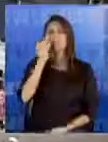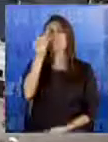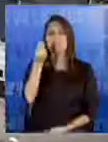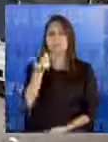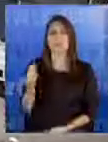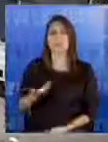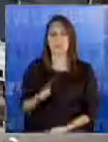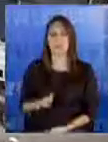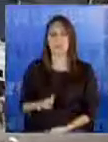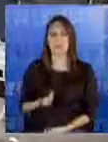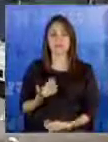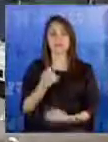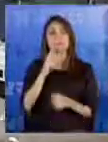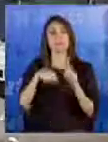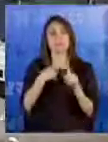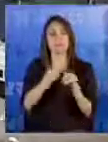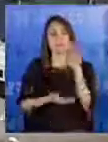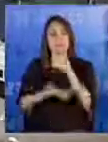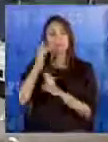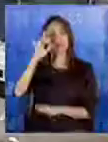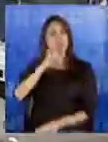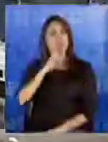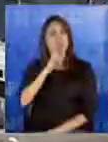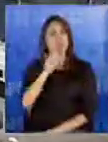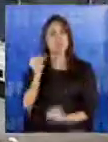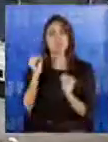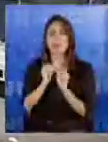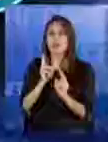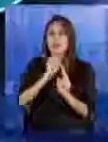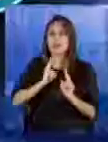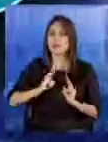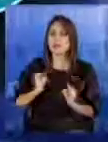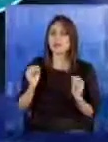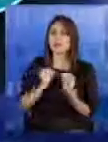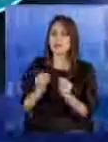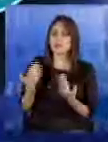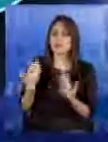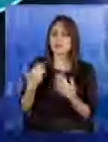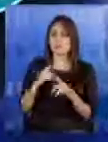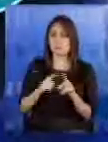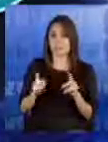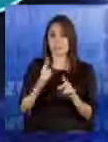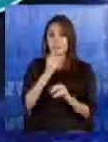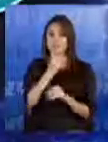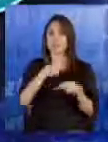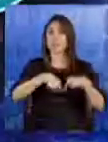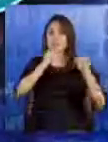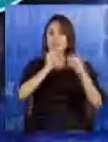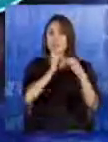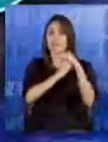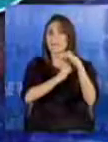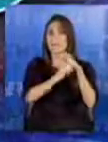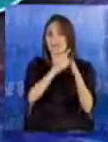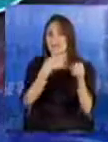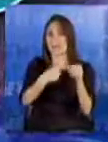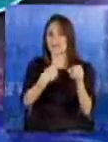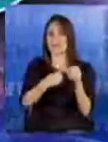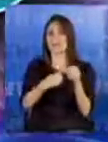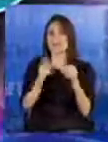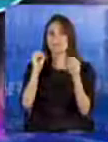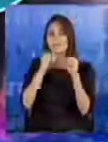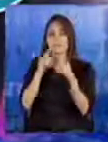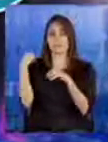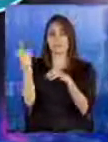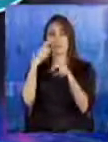comunicación, habló de su viaje a Estados Unidos. No dio detalles de los resultados, pero reiteró que el contrato del Metro de Quito es uno de los más vigilados. Porque ha